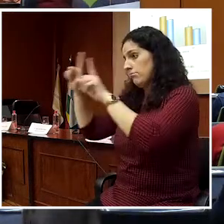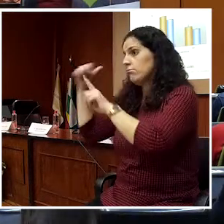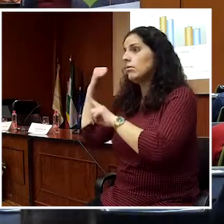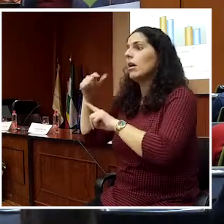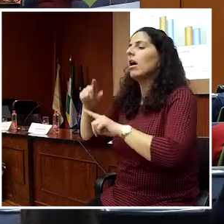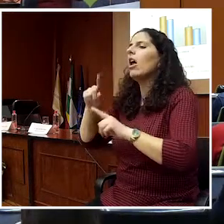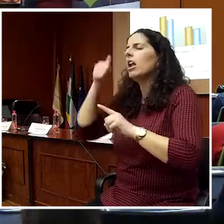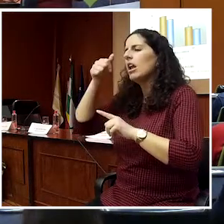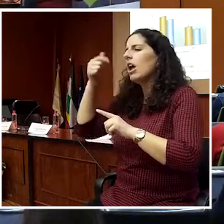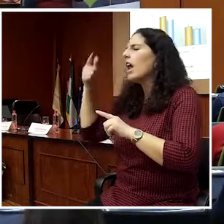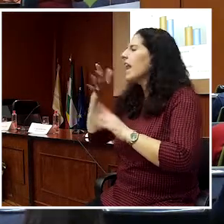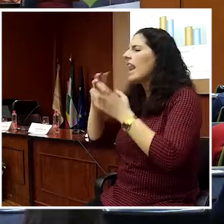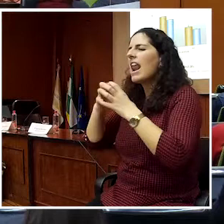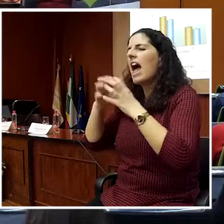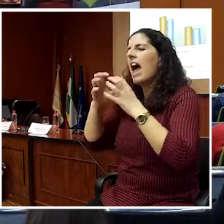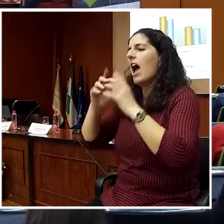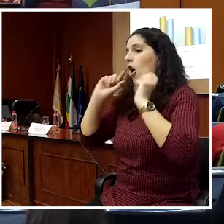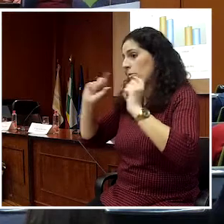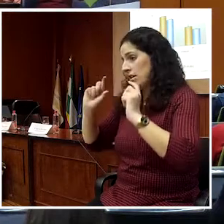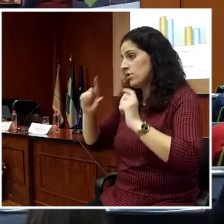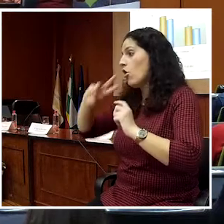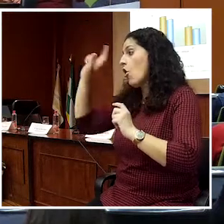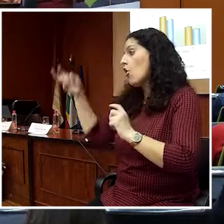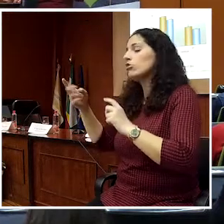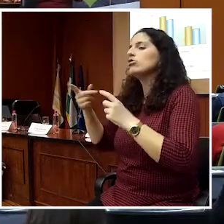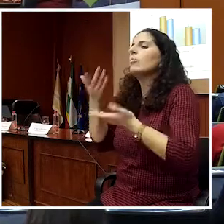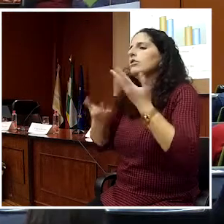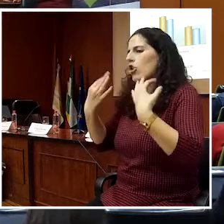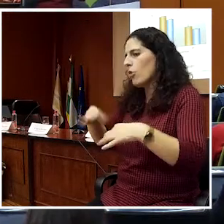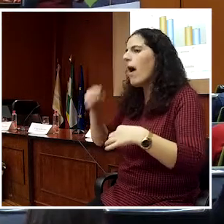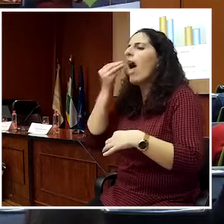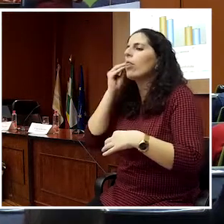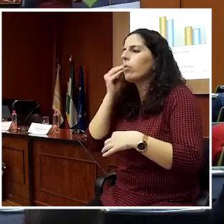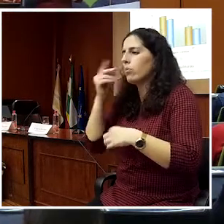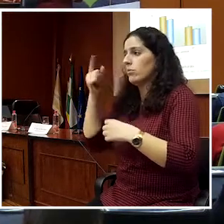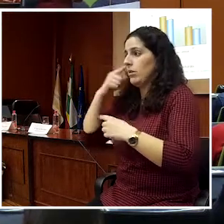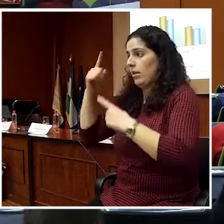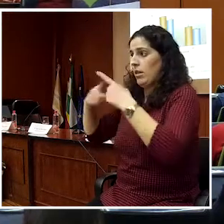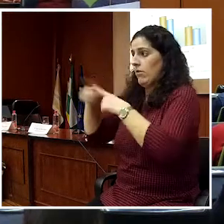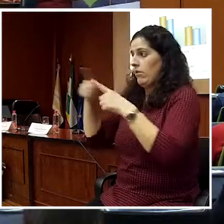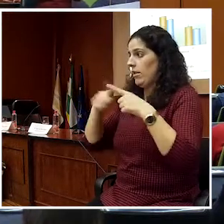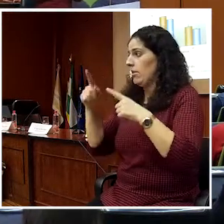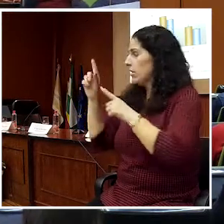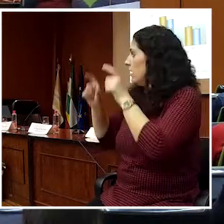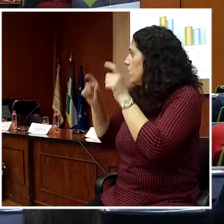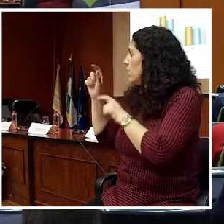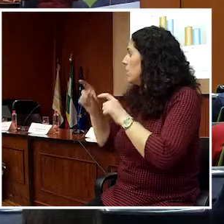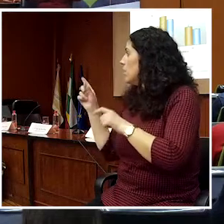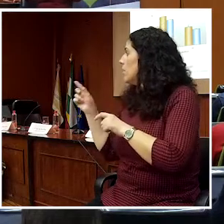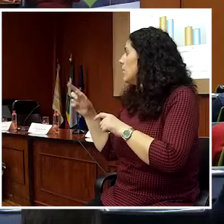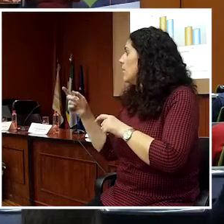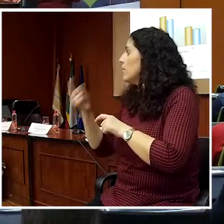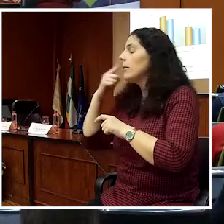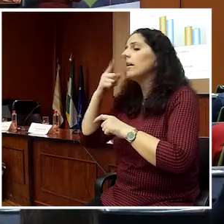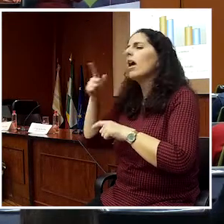los obesos, que son los naranjas, y los controles, que son niños sanos, normopeso, en azul, vemos que incluso aunque no lleguen a tener